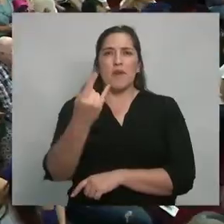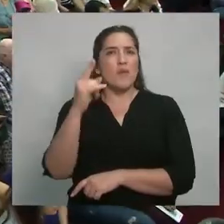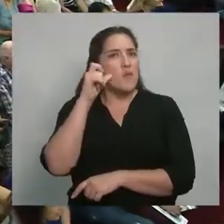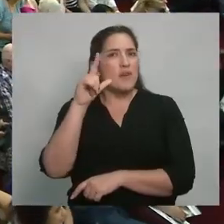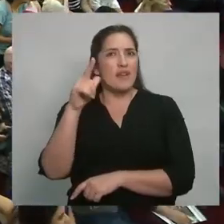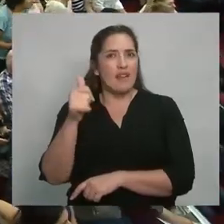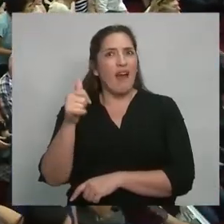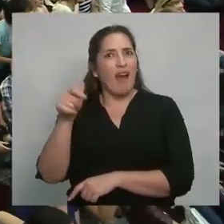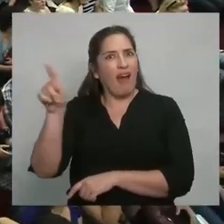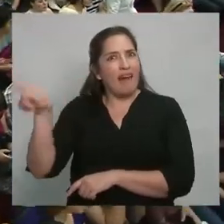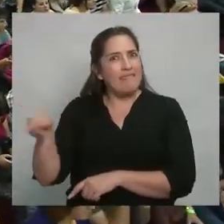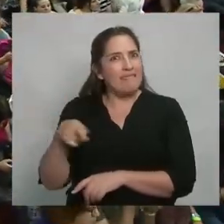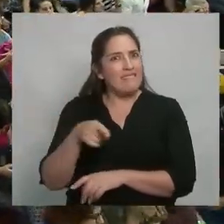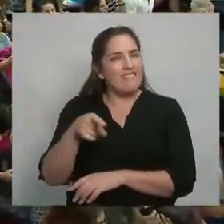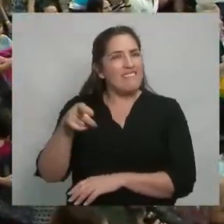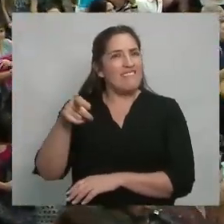Ahí está.